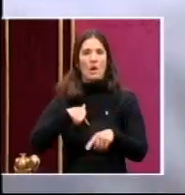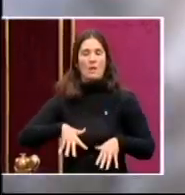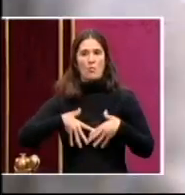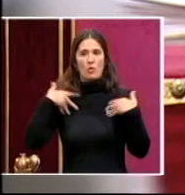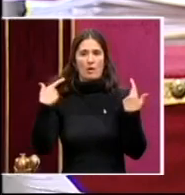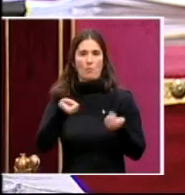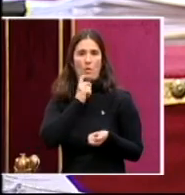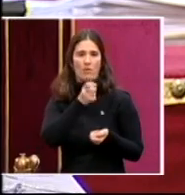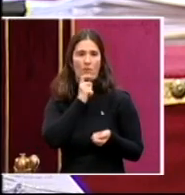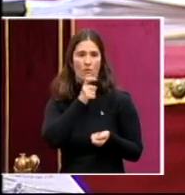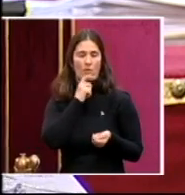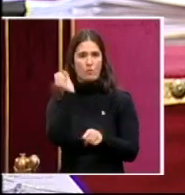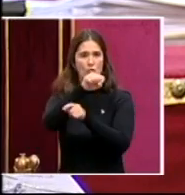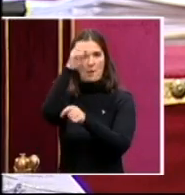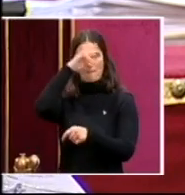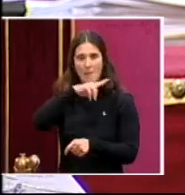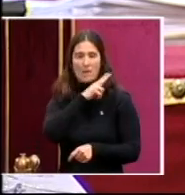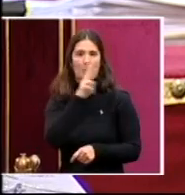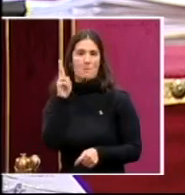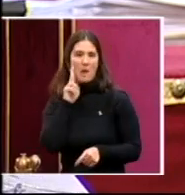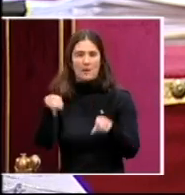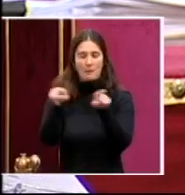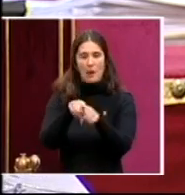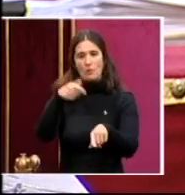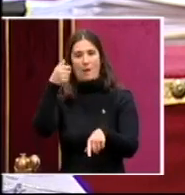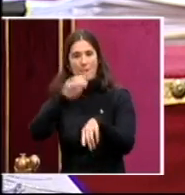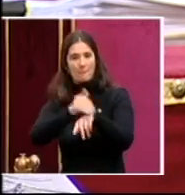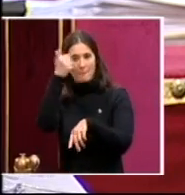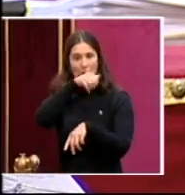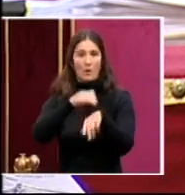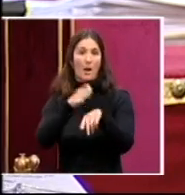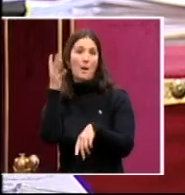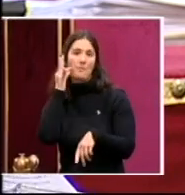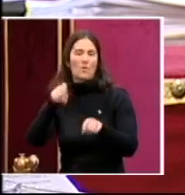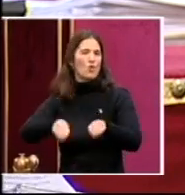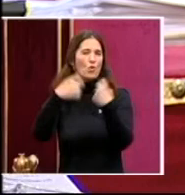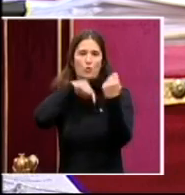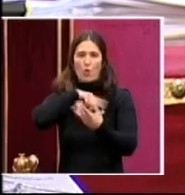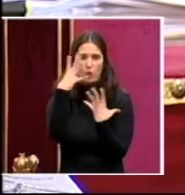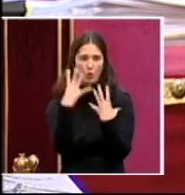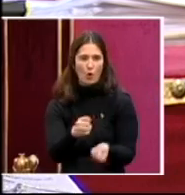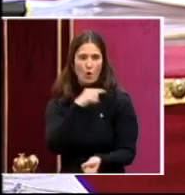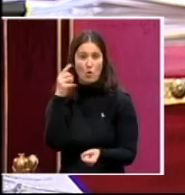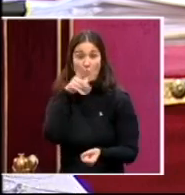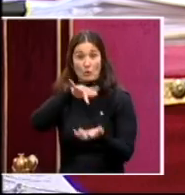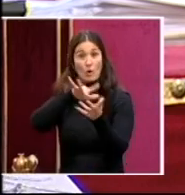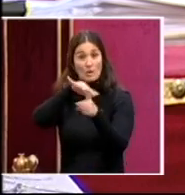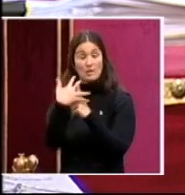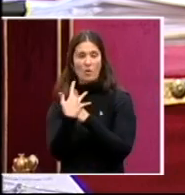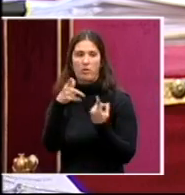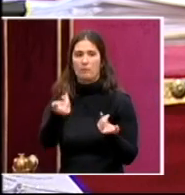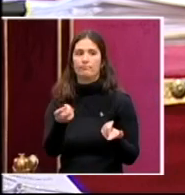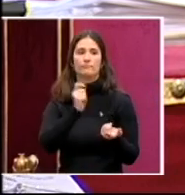difíciles de superar. Madres, padres, hermanos, hermanas, amigos y amigas rotos por el dolor. Ante esta dramática situación se